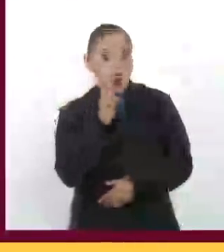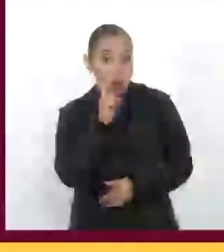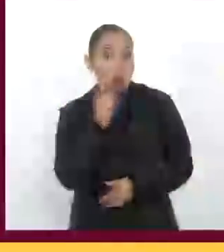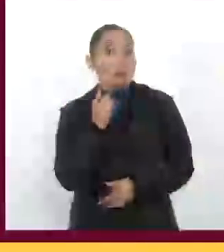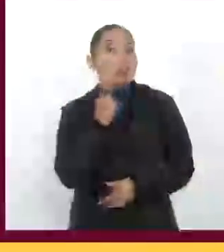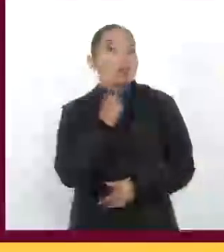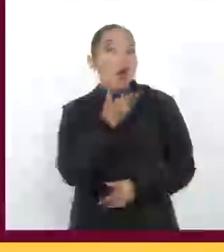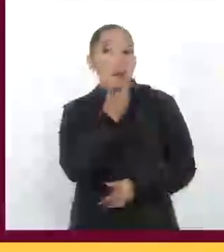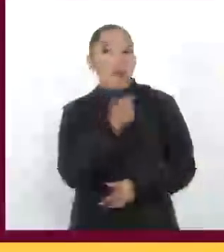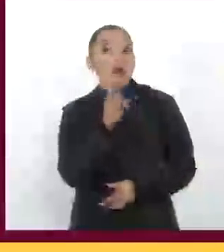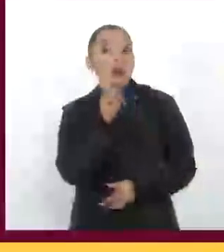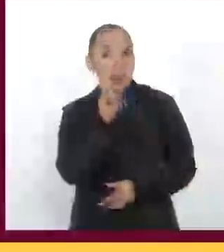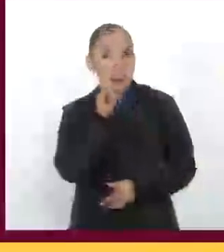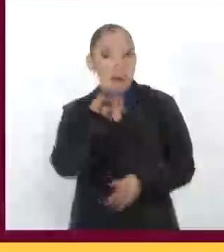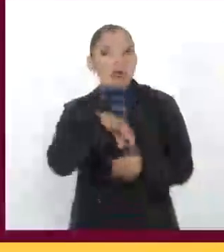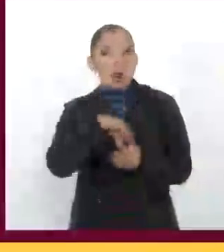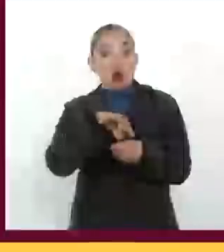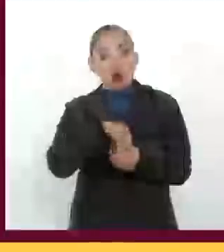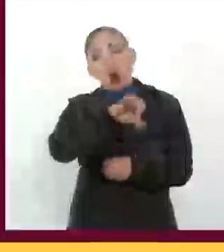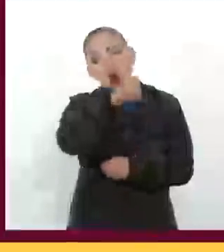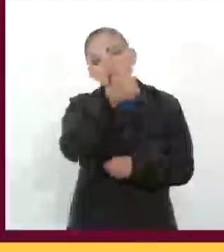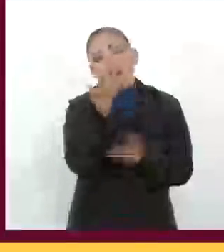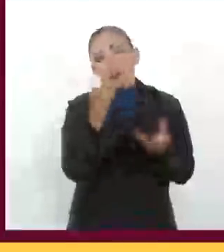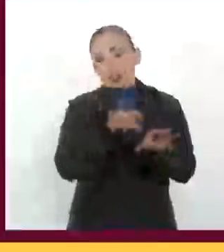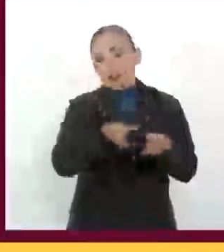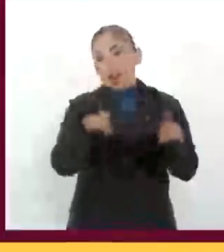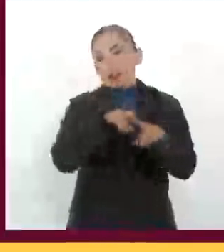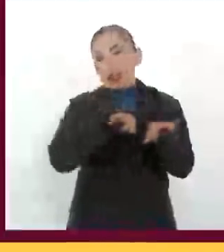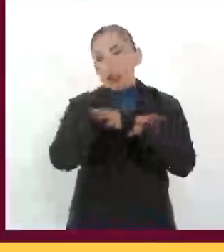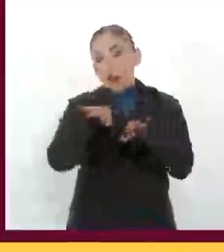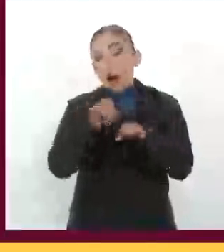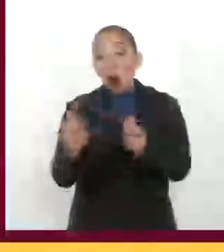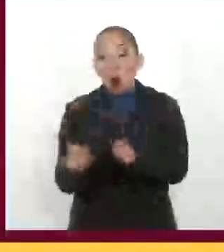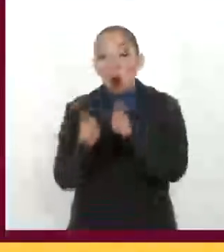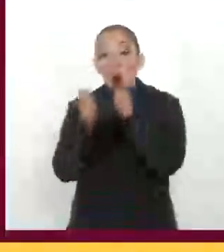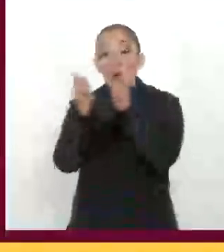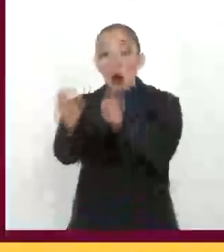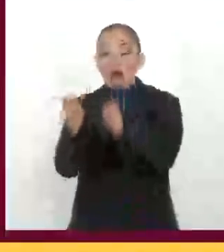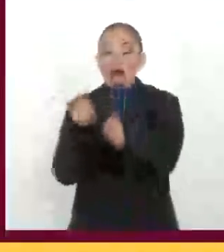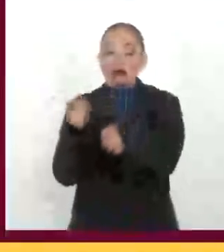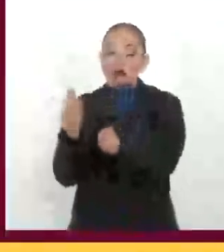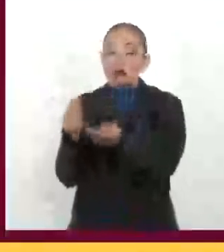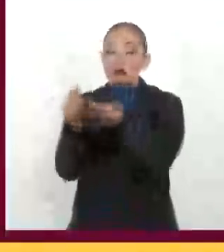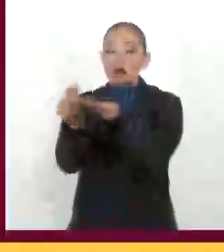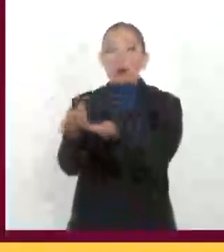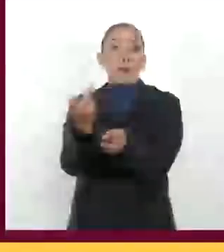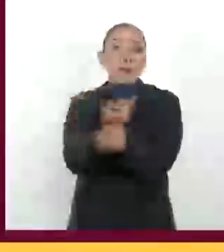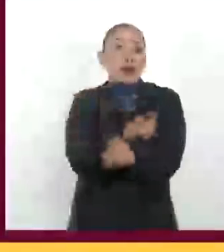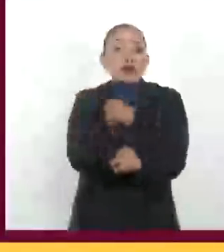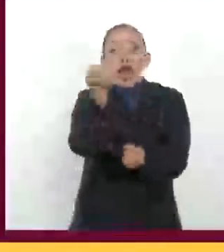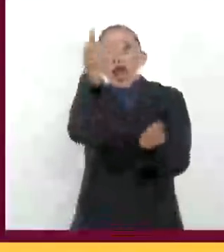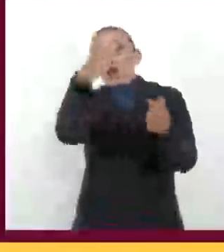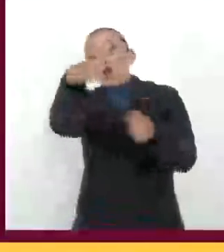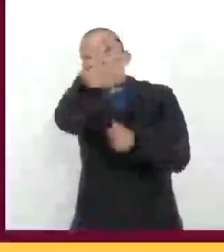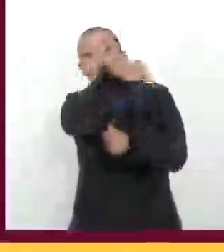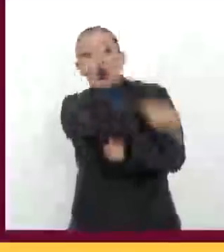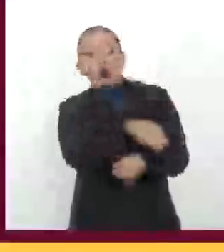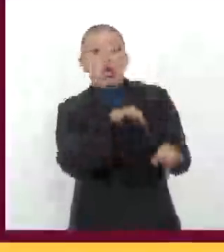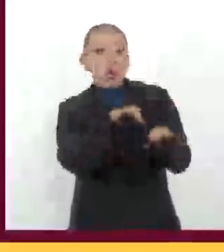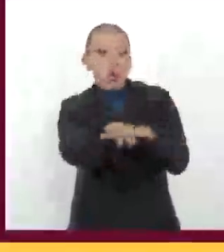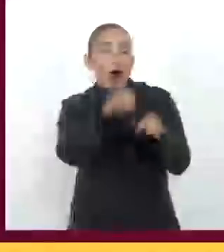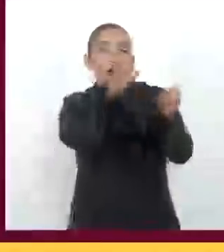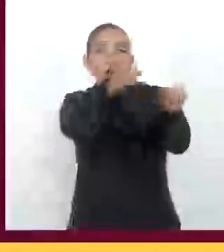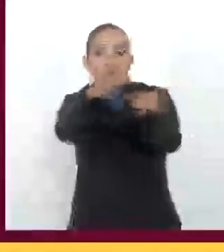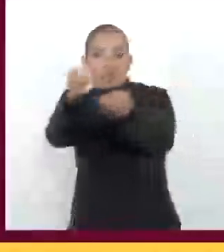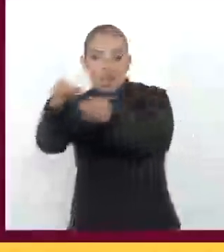y senadores, diputadas y diputados, entre otros, o bien designados por nombramiento, como ocurre con quienes